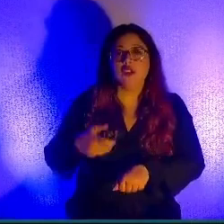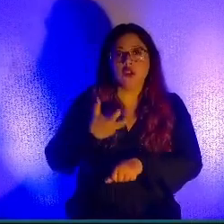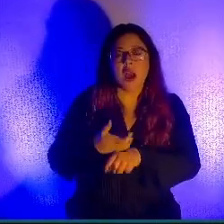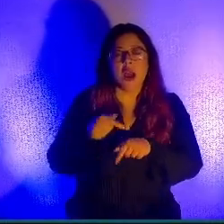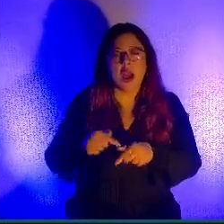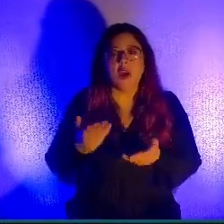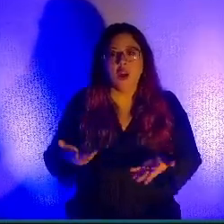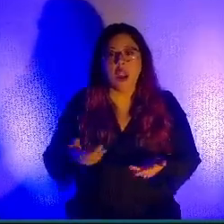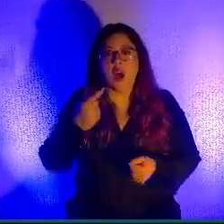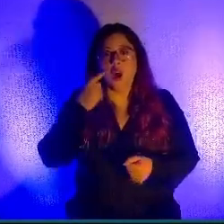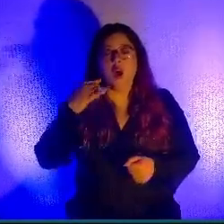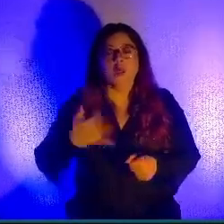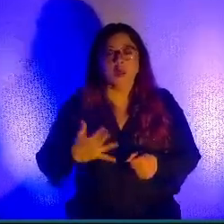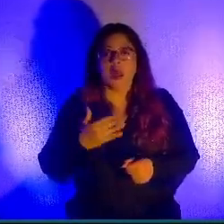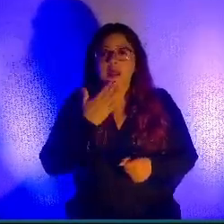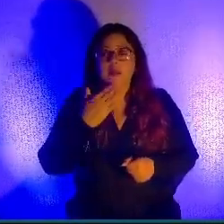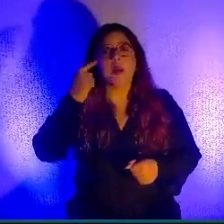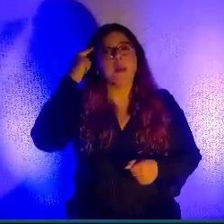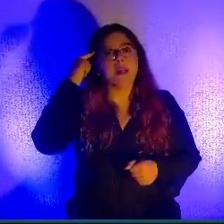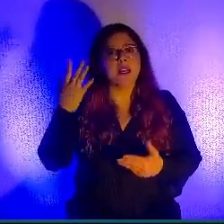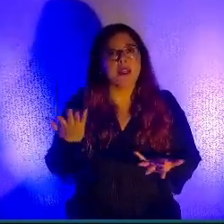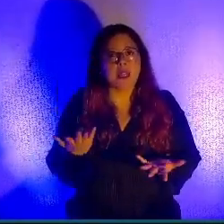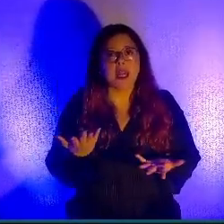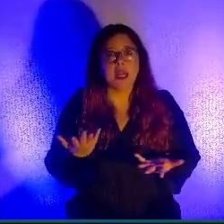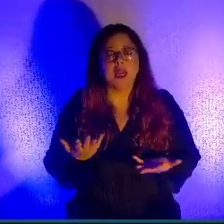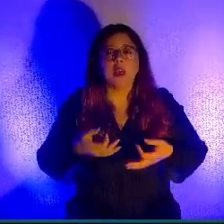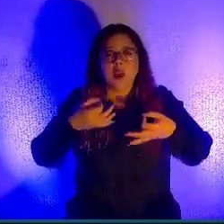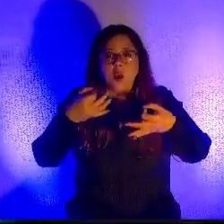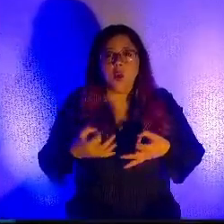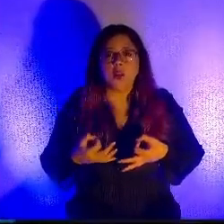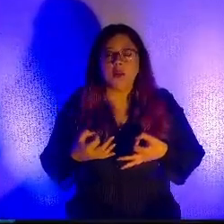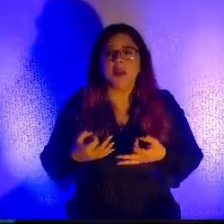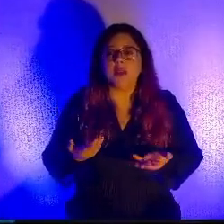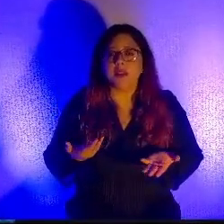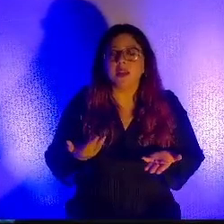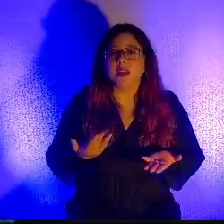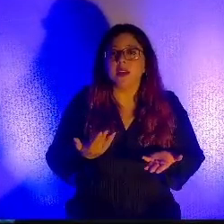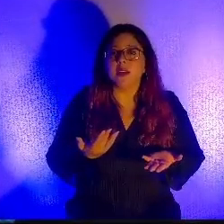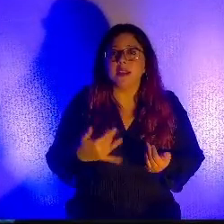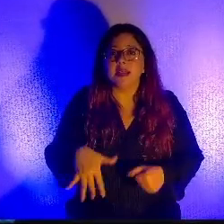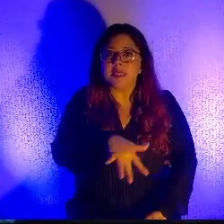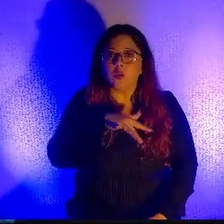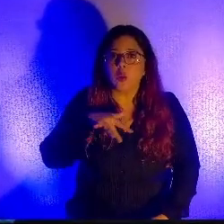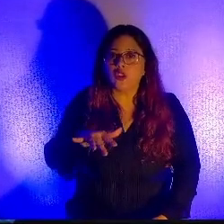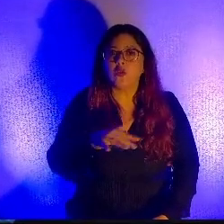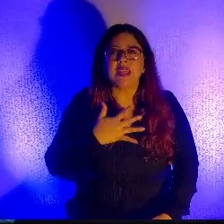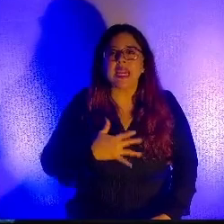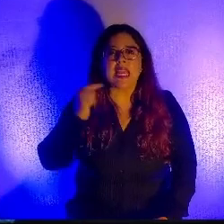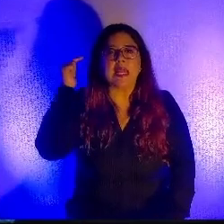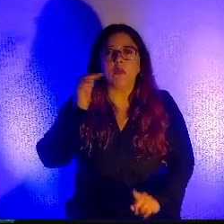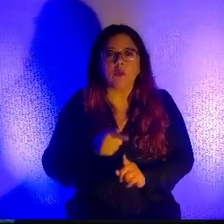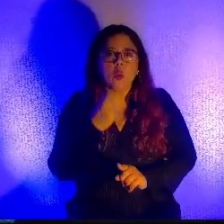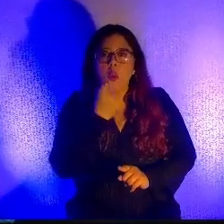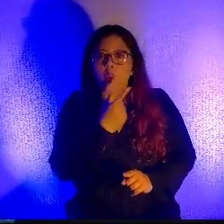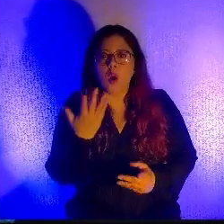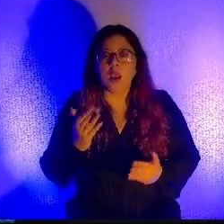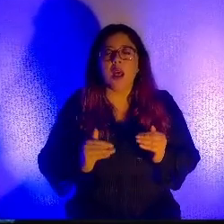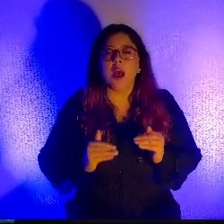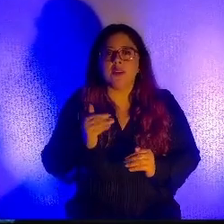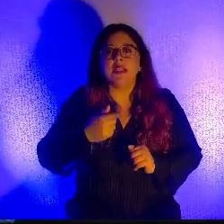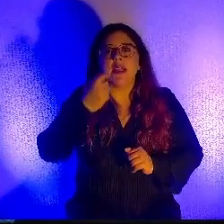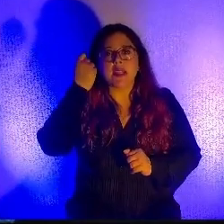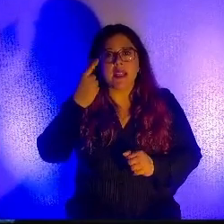hoy no pero es muy importante pensar que estamos viviendo Y para dónde vamos llegar no normalmente entendemos las